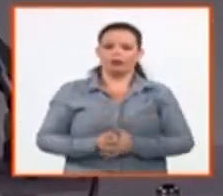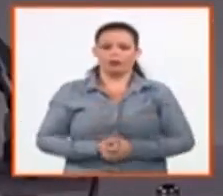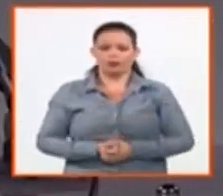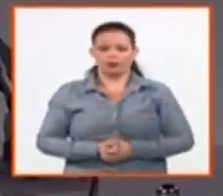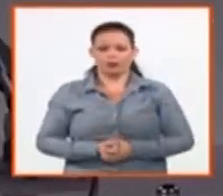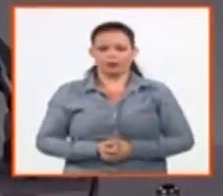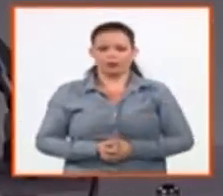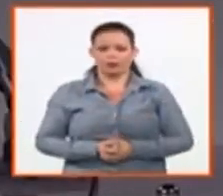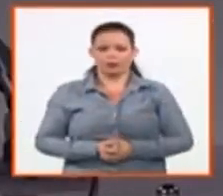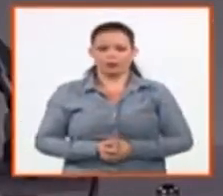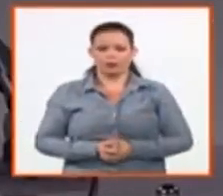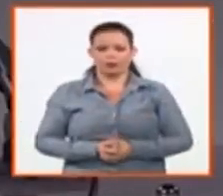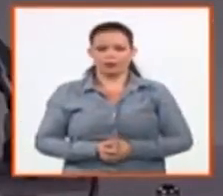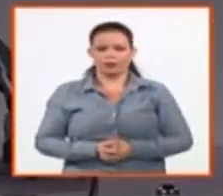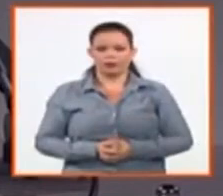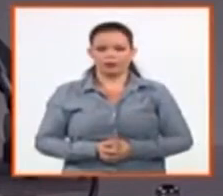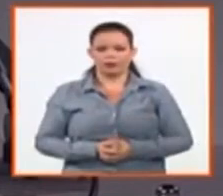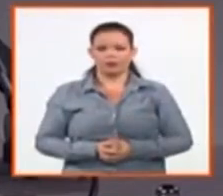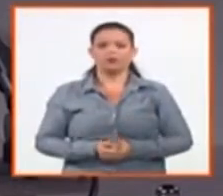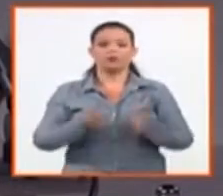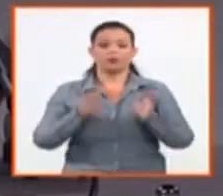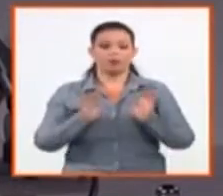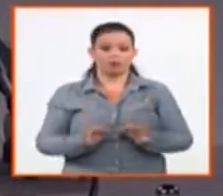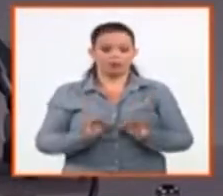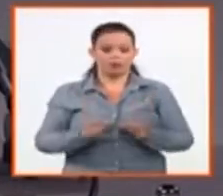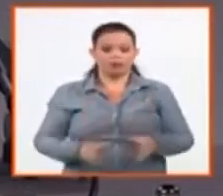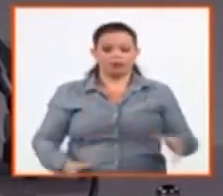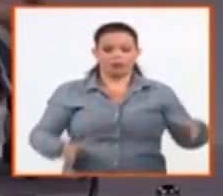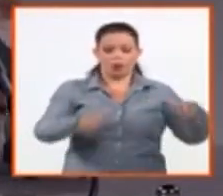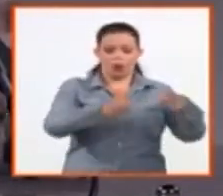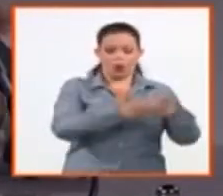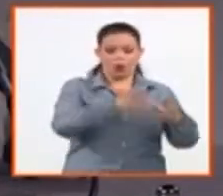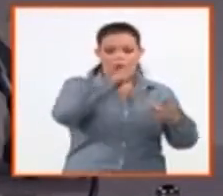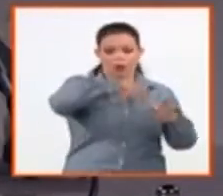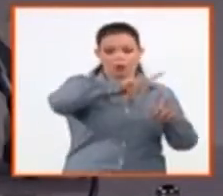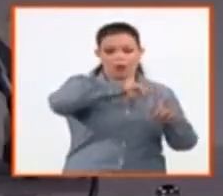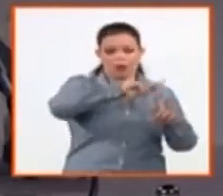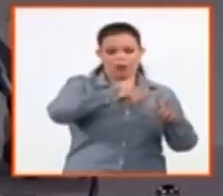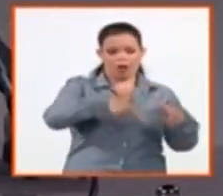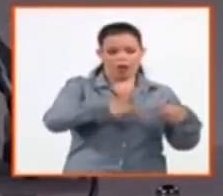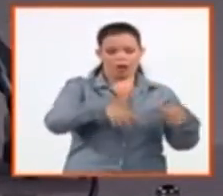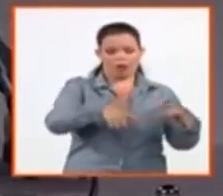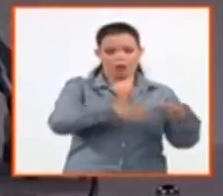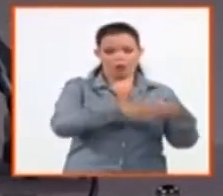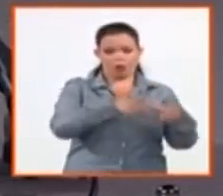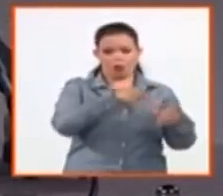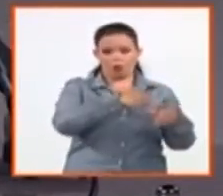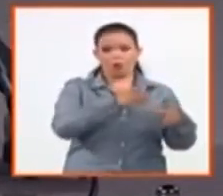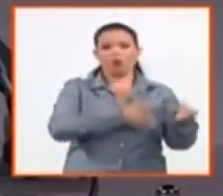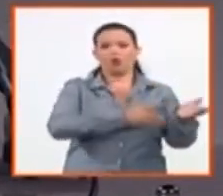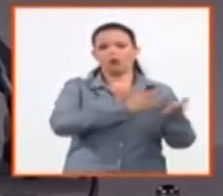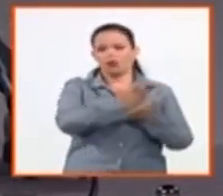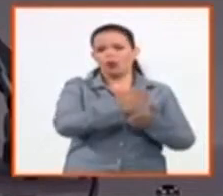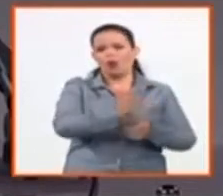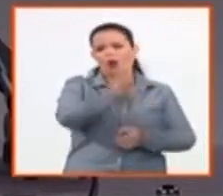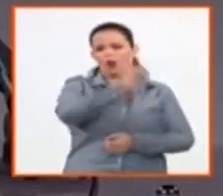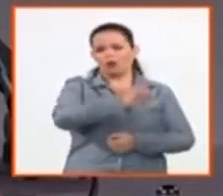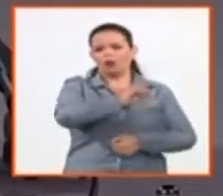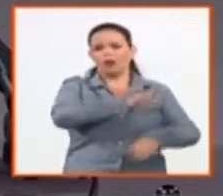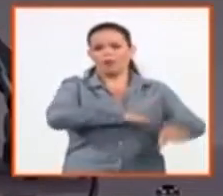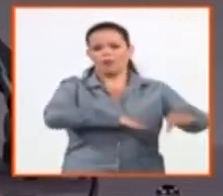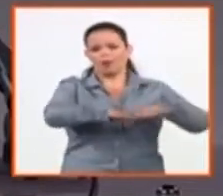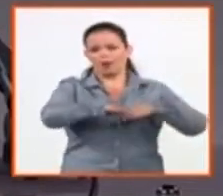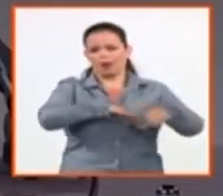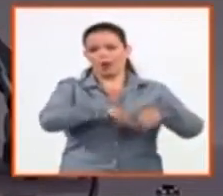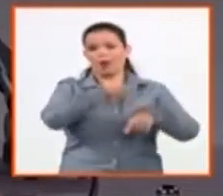ejército, de todas maneras, el movimiento talibán era un movimiento de resistencia, un movimiento de lucha, y estaba organizado por grupos a partir de los líderes políticos, porque es un movimiento político y